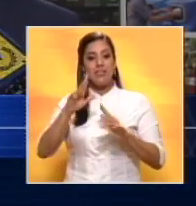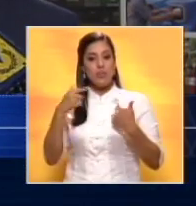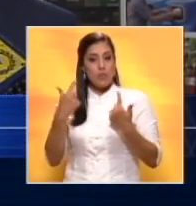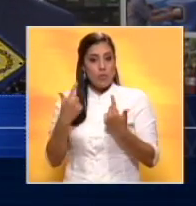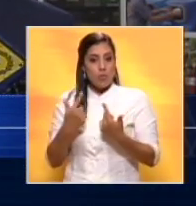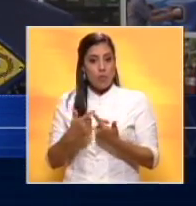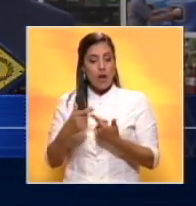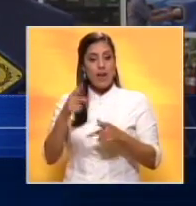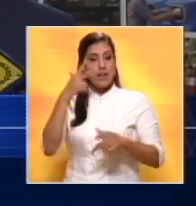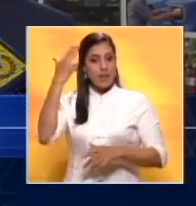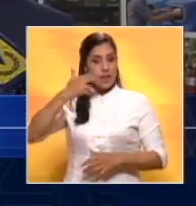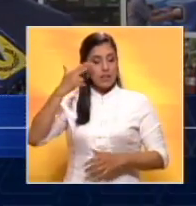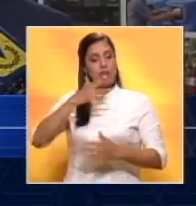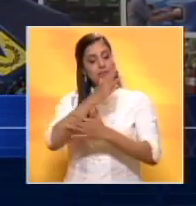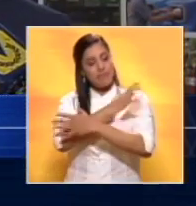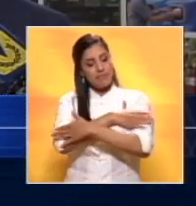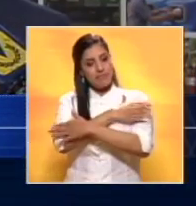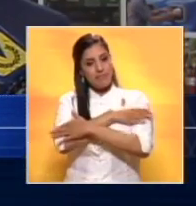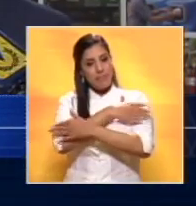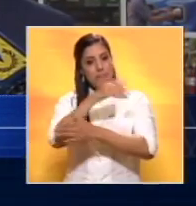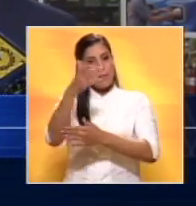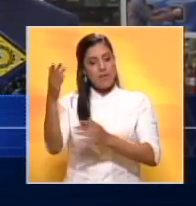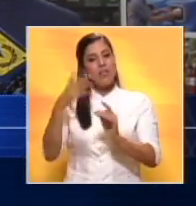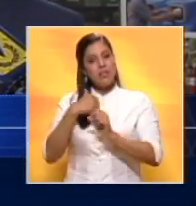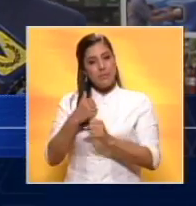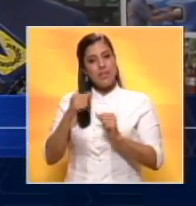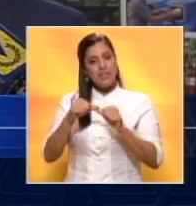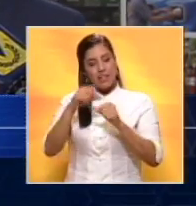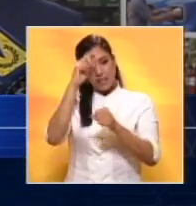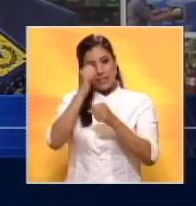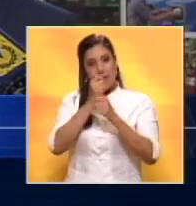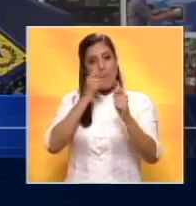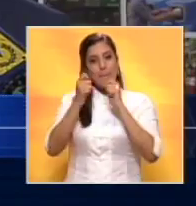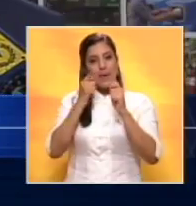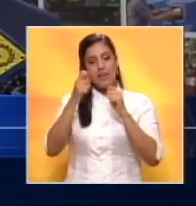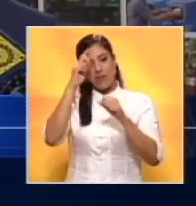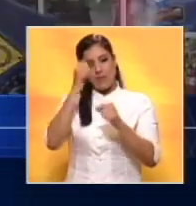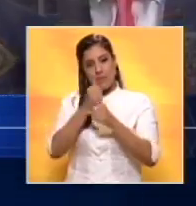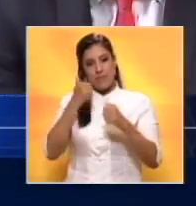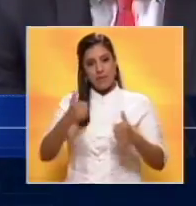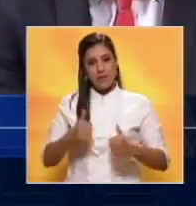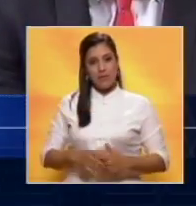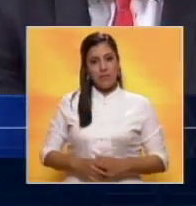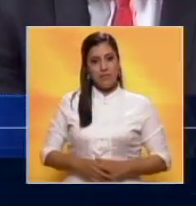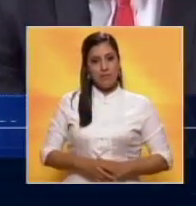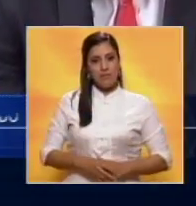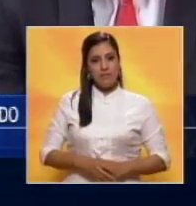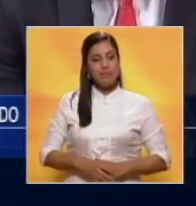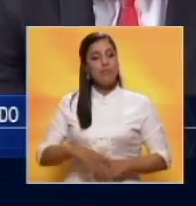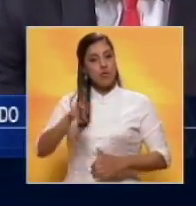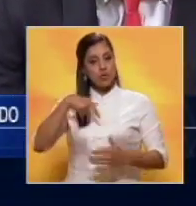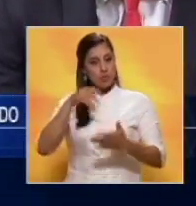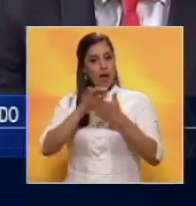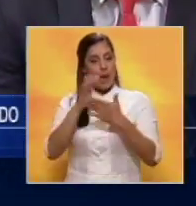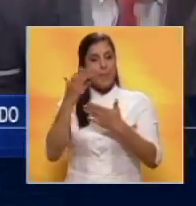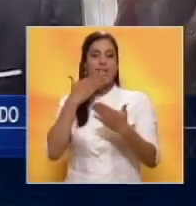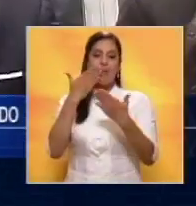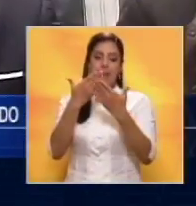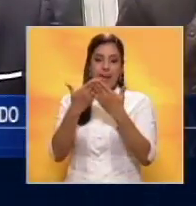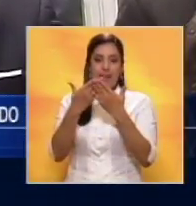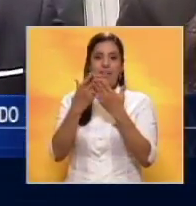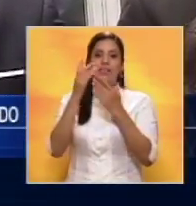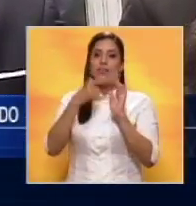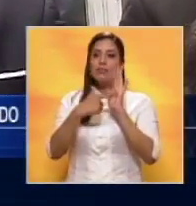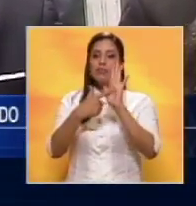local en el Latillo. Así que felicitaciones a ellos y espero que sigan ejerciendo el periodismo con vocación y convicción. Nuestros compañeros agradecieron